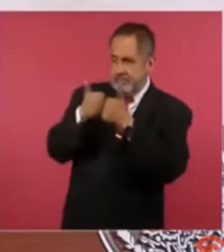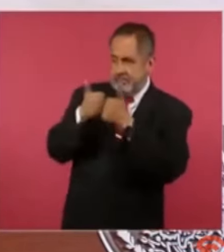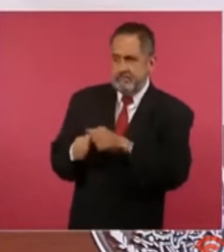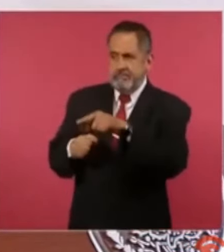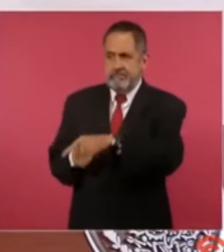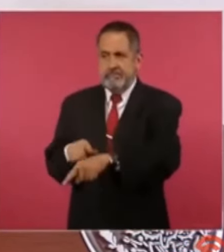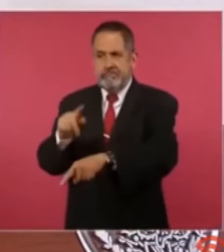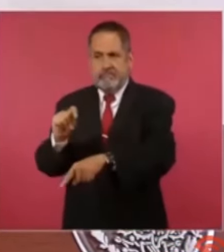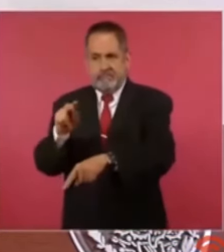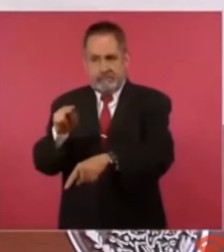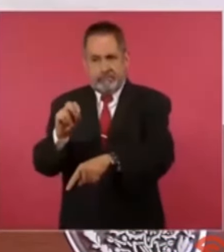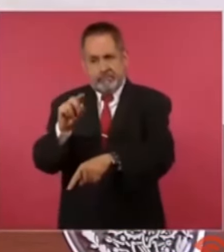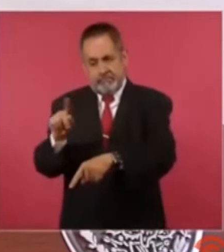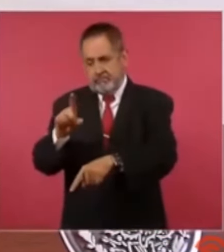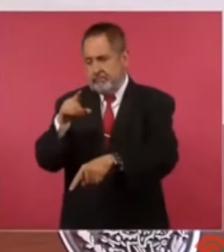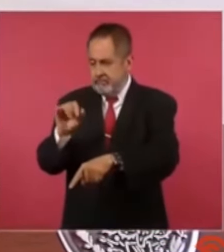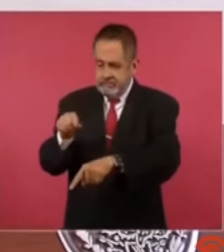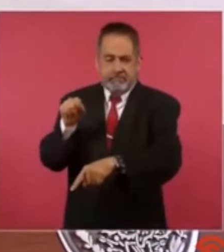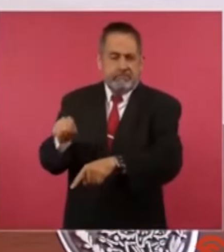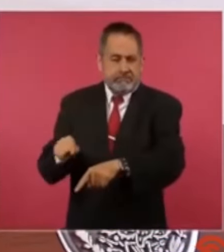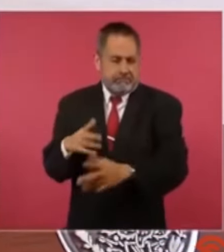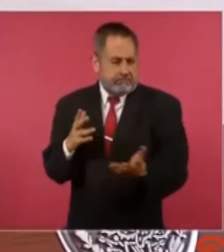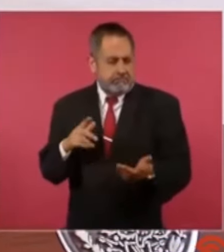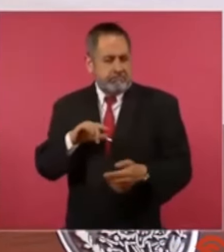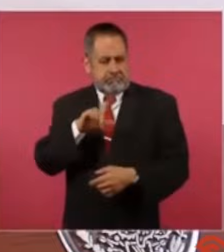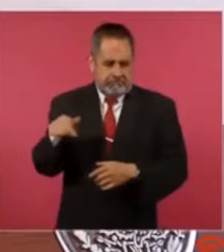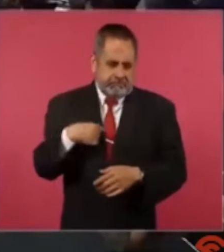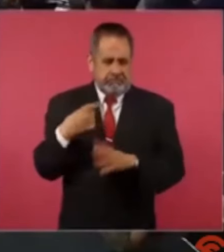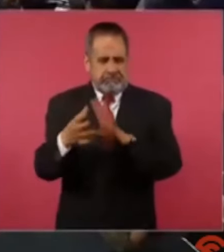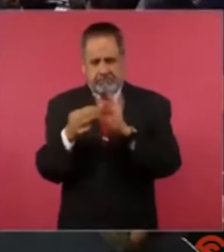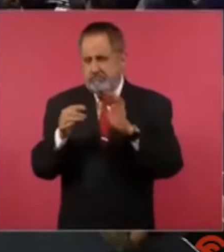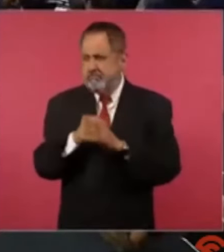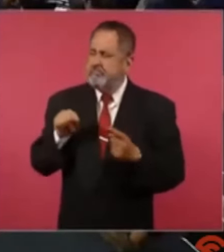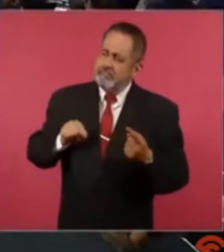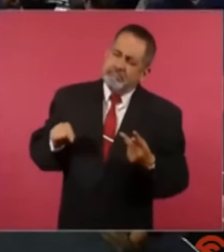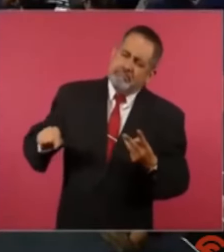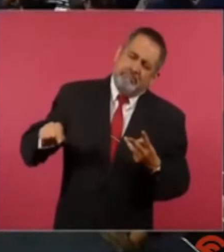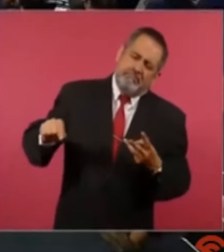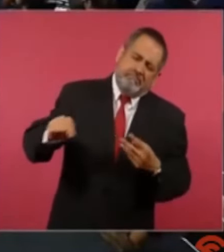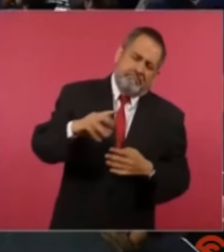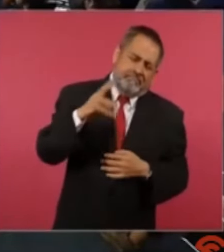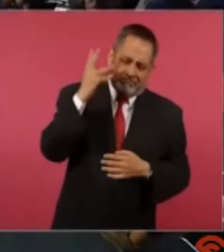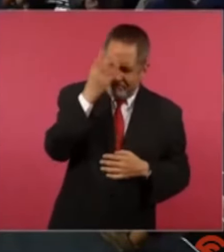Tenosique, ya les explicaría qué tiene Tenosique,